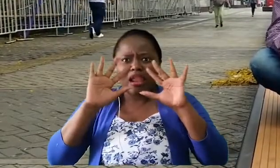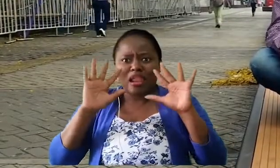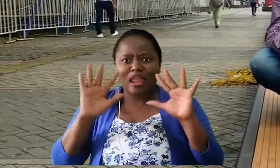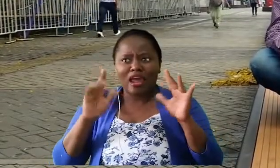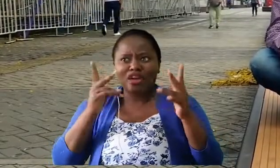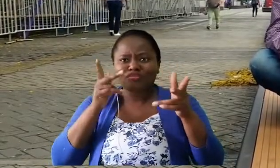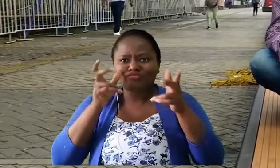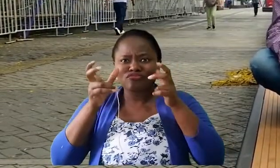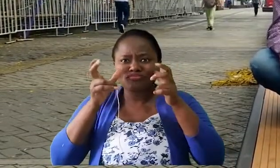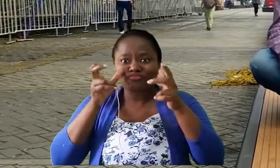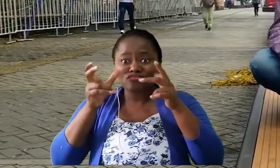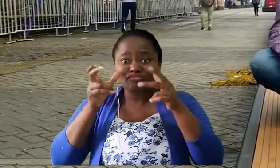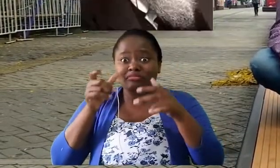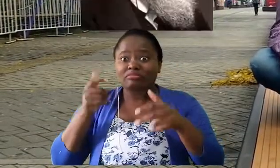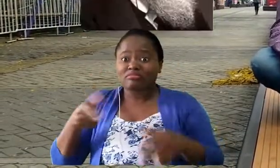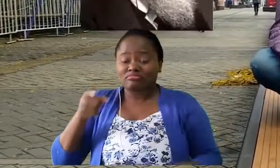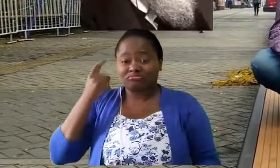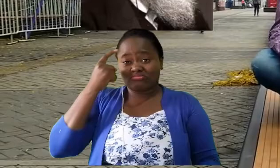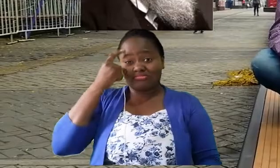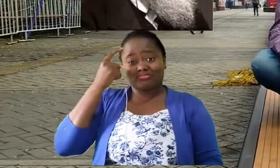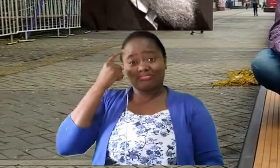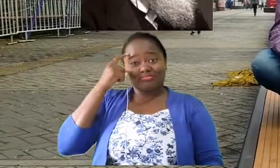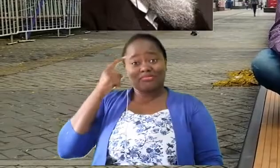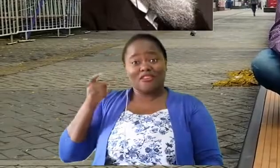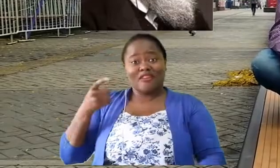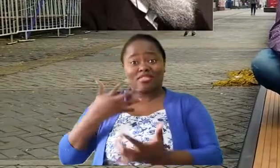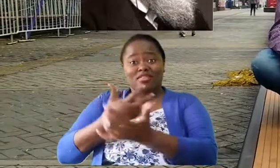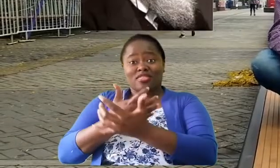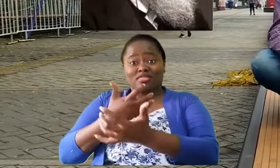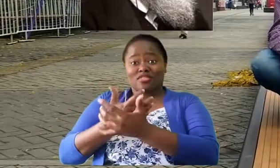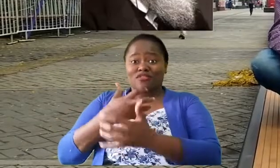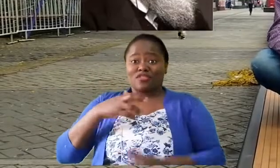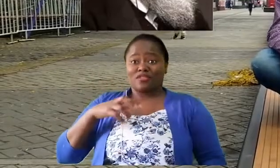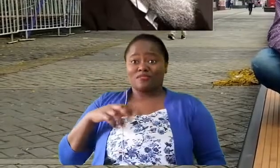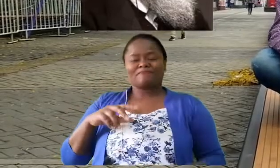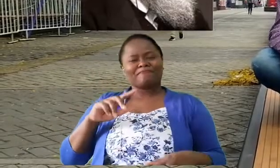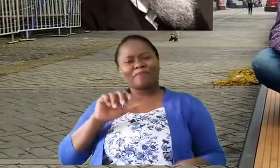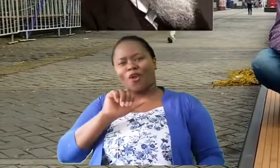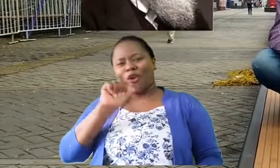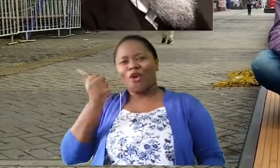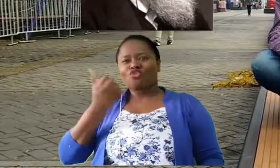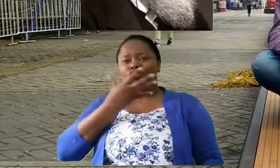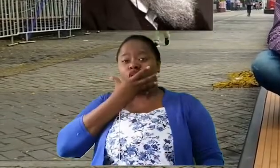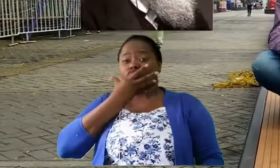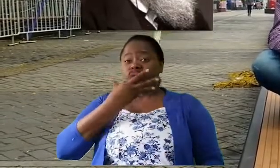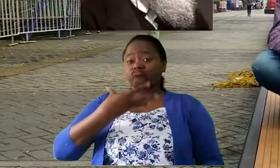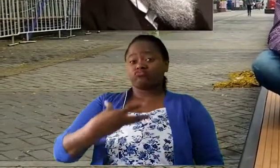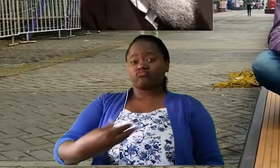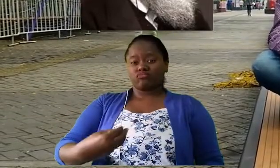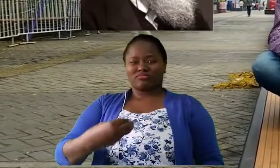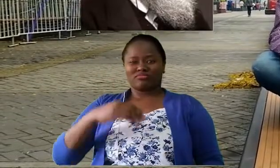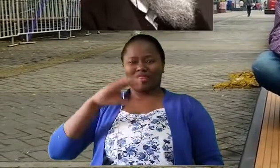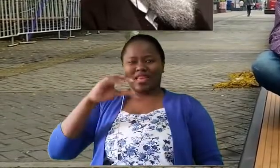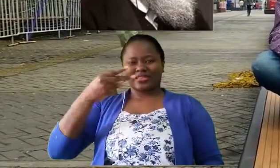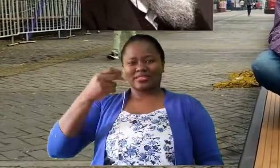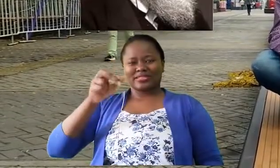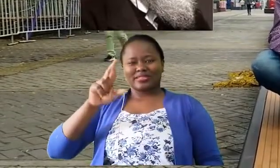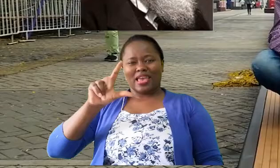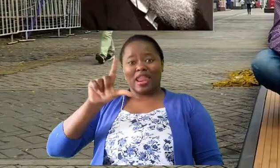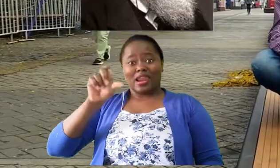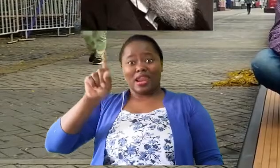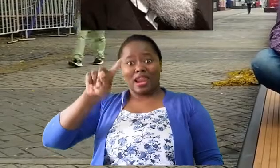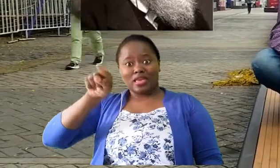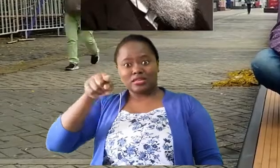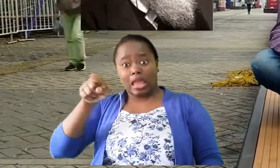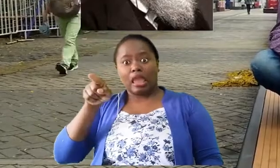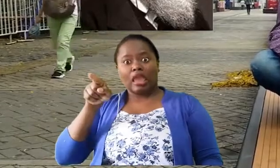pensador Paley. Charles Darwin también, aunque al parecer pues la teoría de la evolución es como